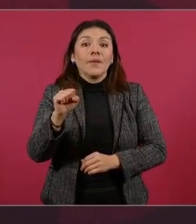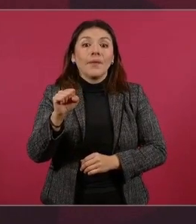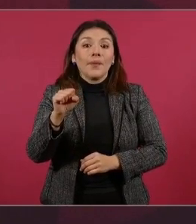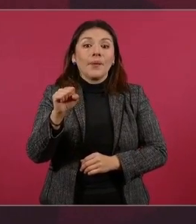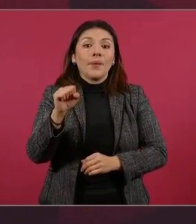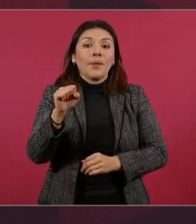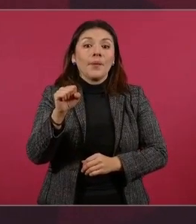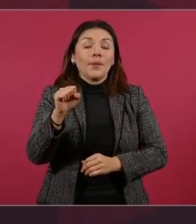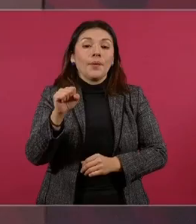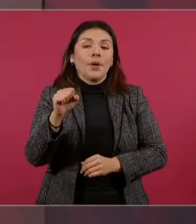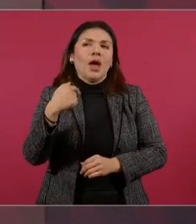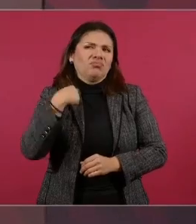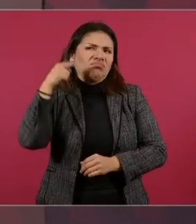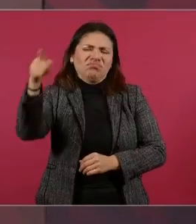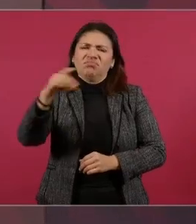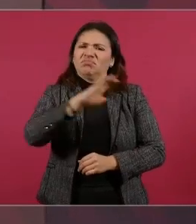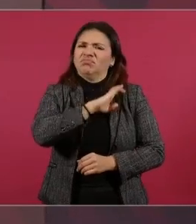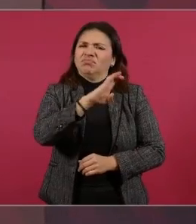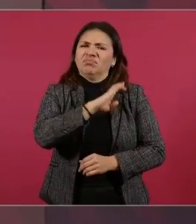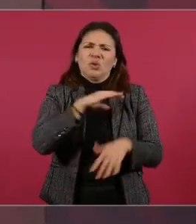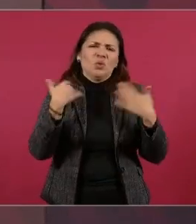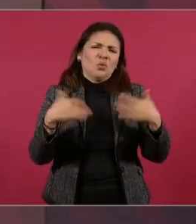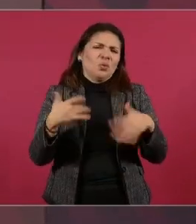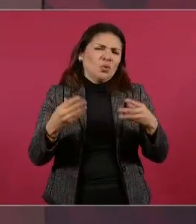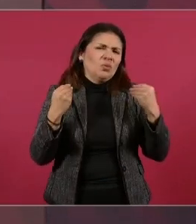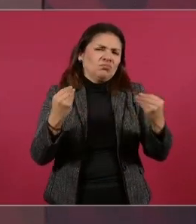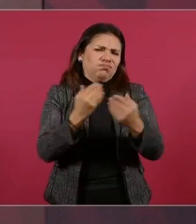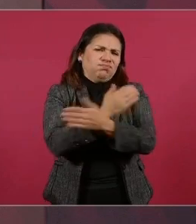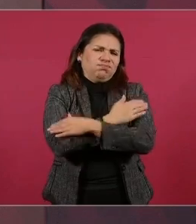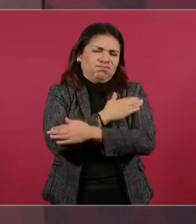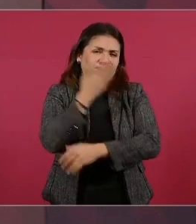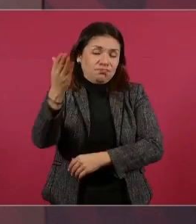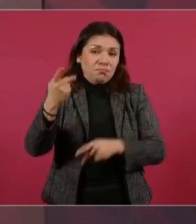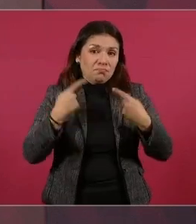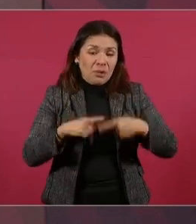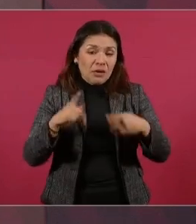este nos queremos mucho con la gente